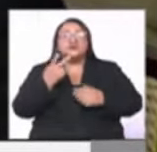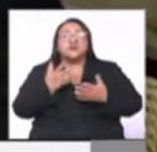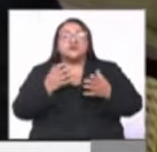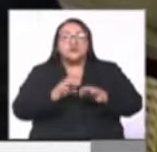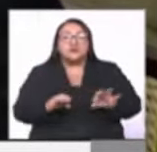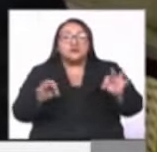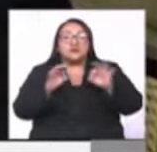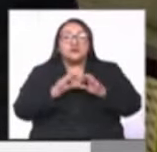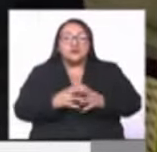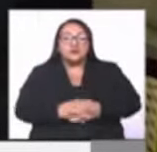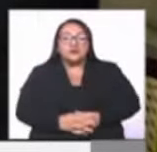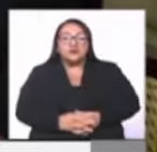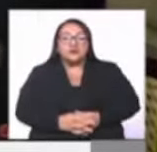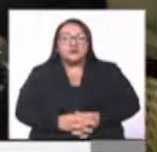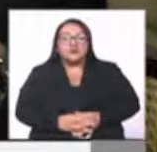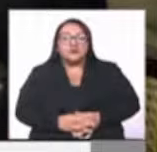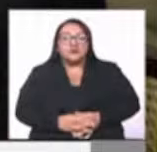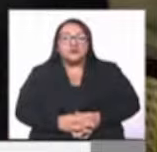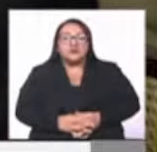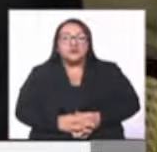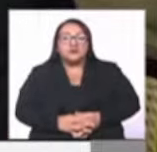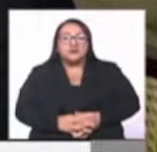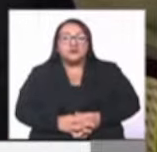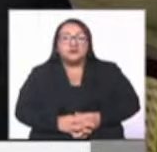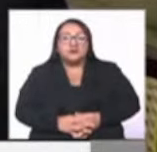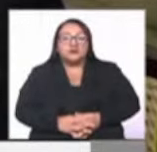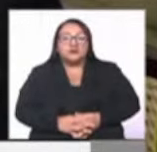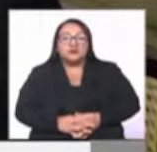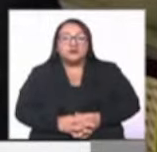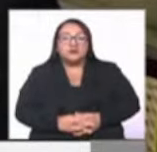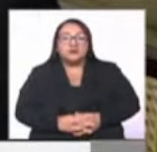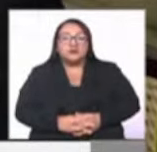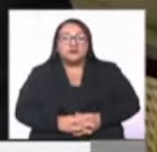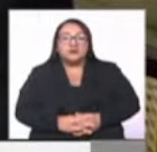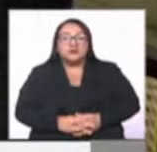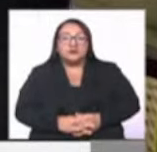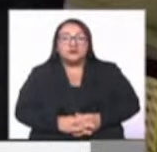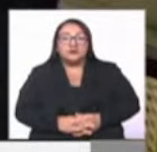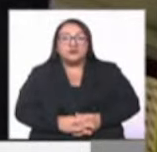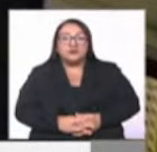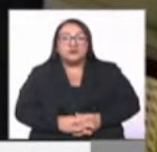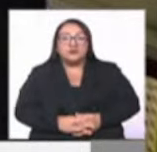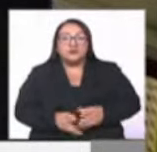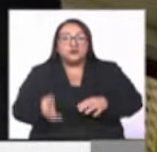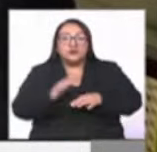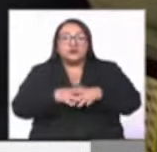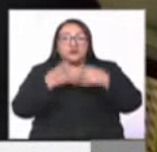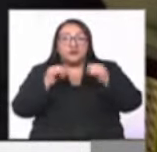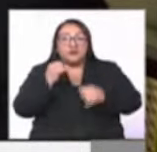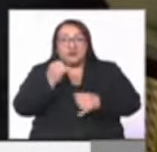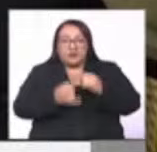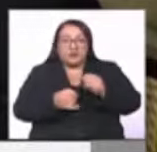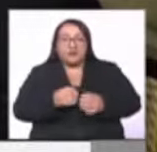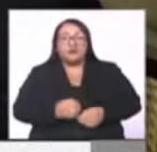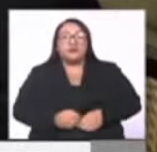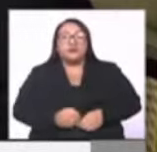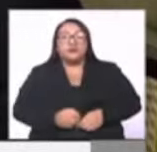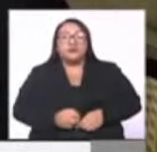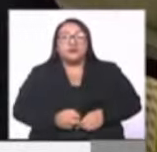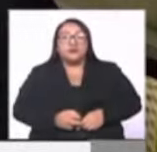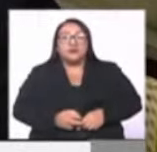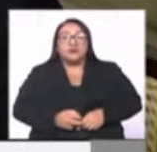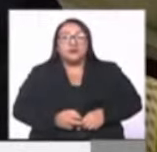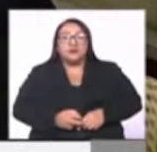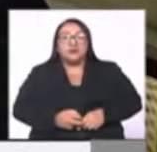aspectos que como afectado eh eh frente a este informe final eh Quiero